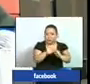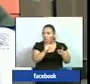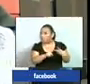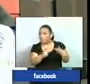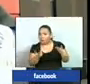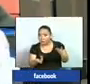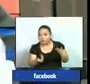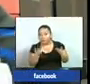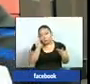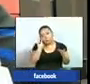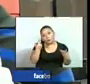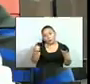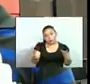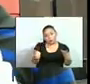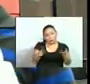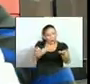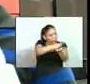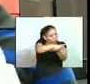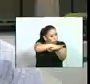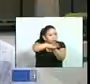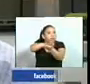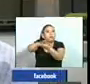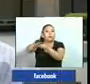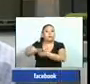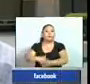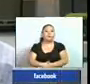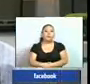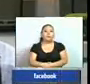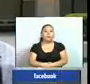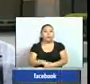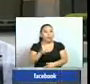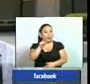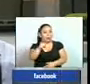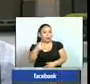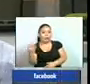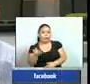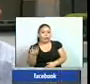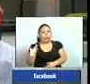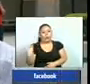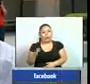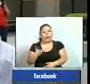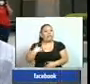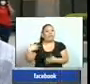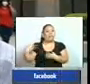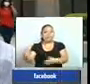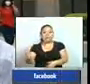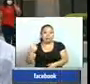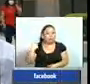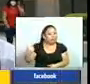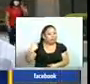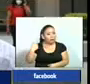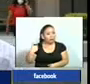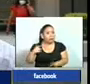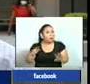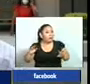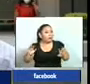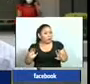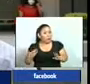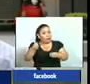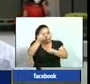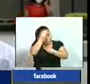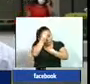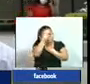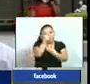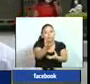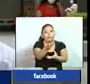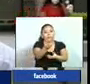se ve que hay mucha limpieza. Es necesario, pues si nosotros somos mero desordenados, pues tenemos que hacer caso